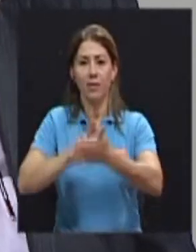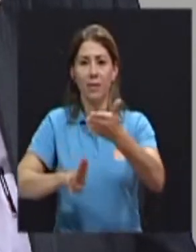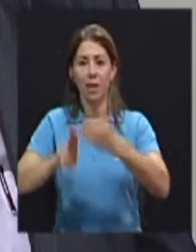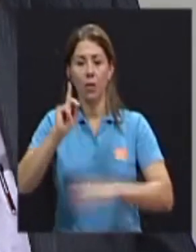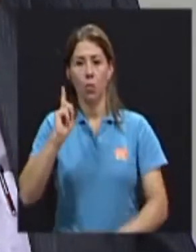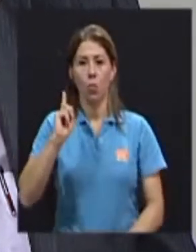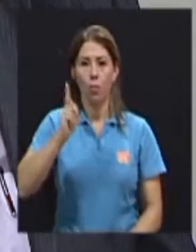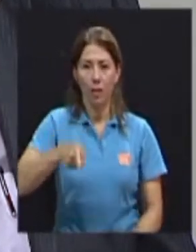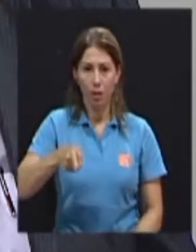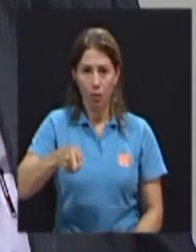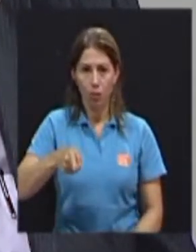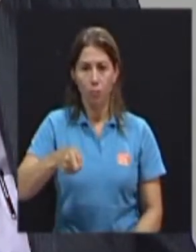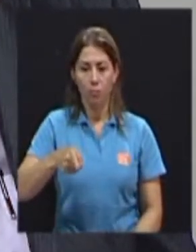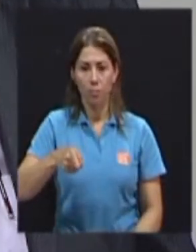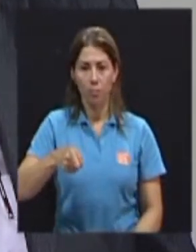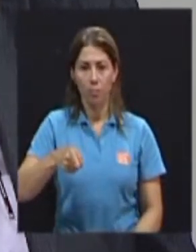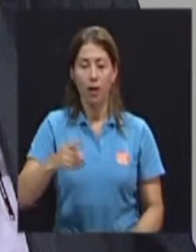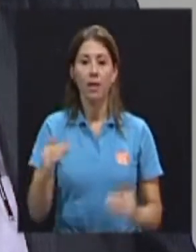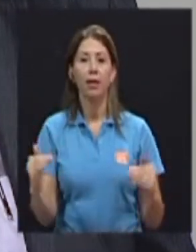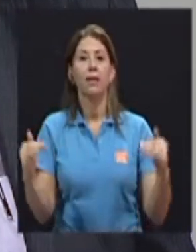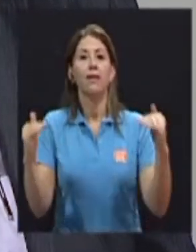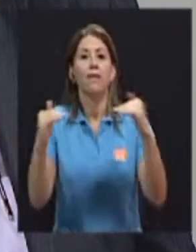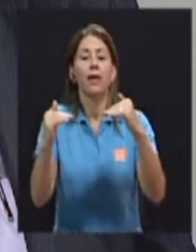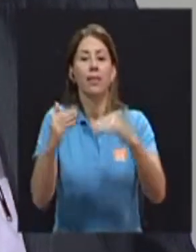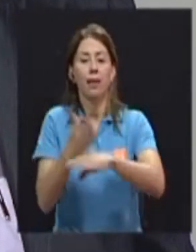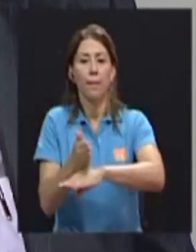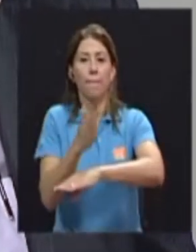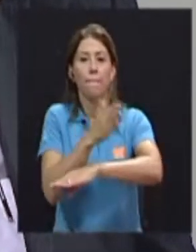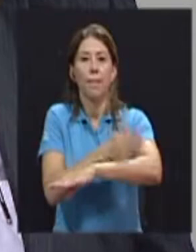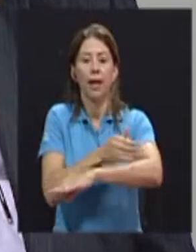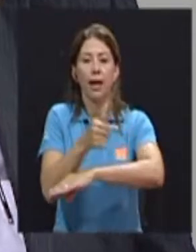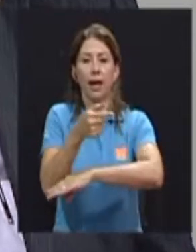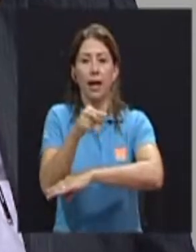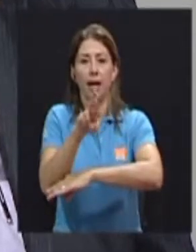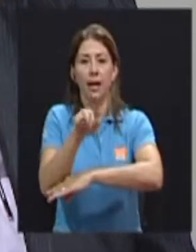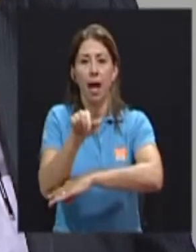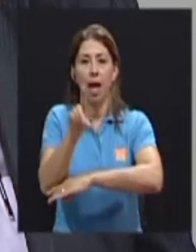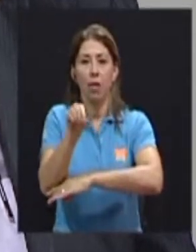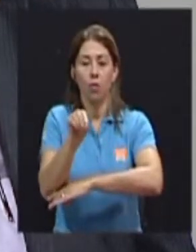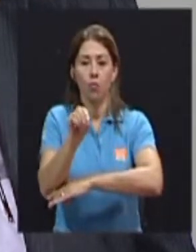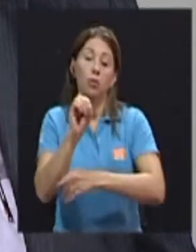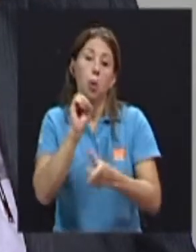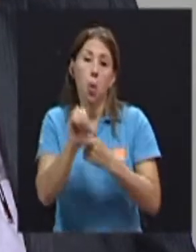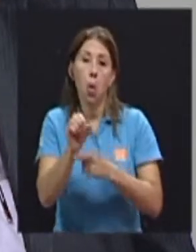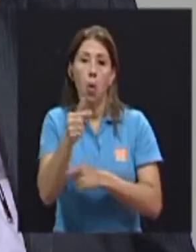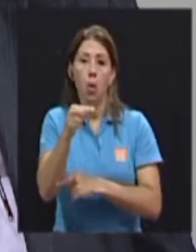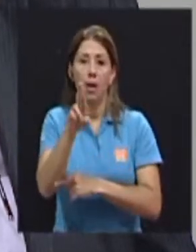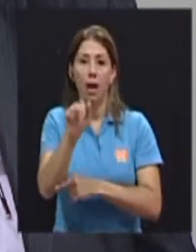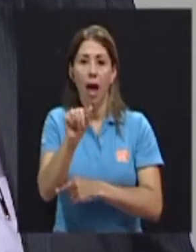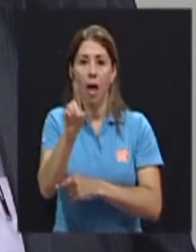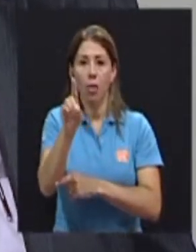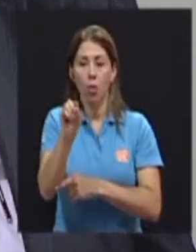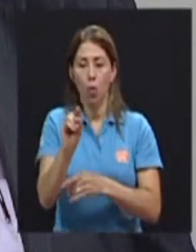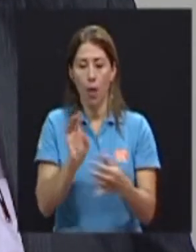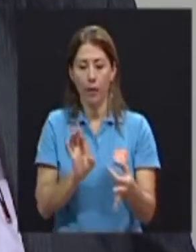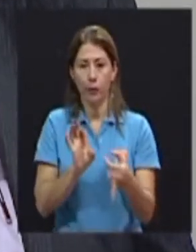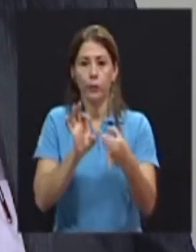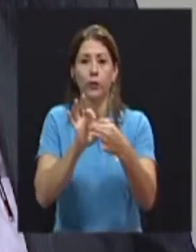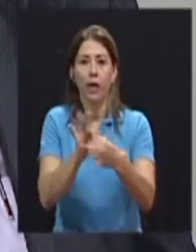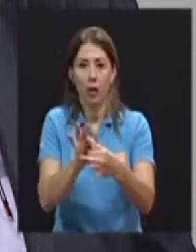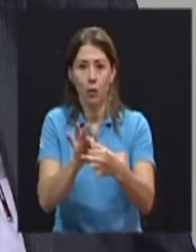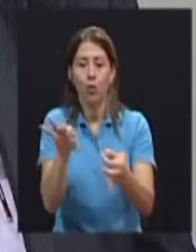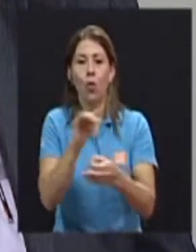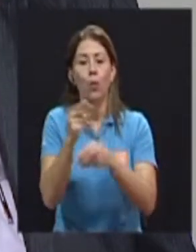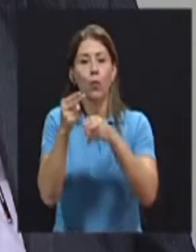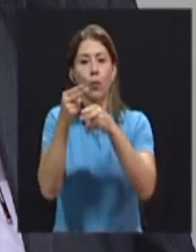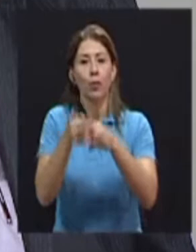obligatorio, un nivel de pregrado o grado asociado, como lo llama el convenio, el acuerdo sobre títulos